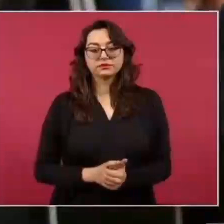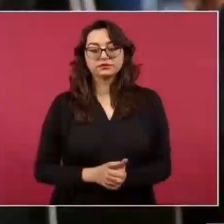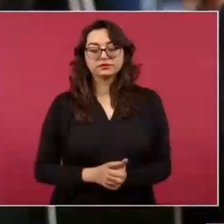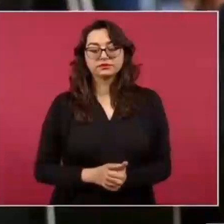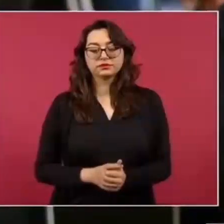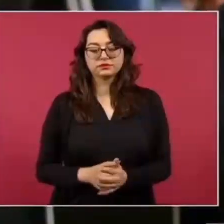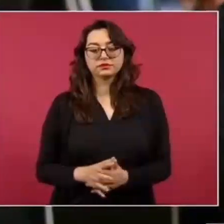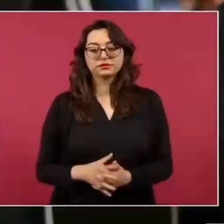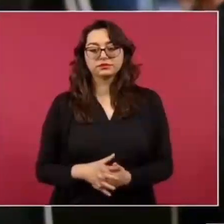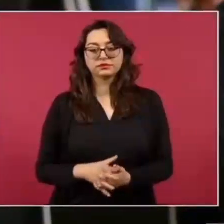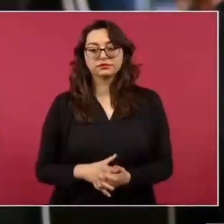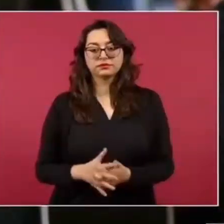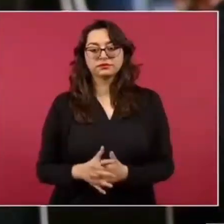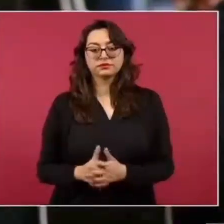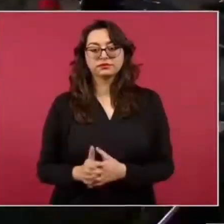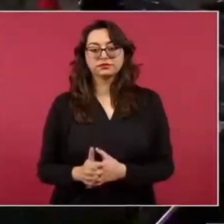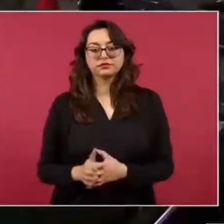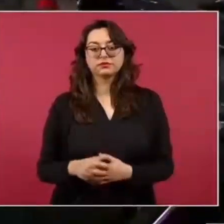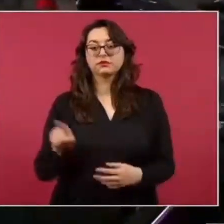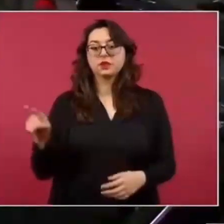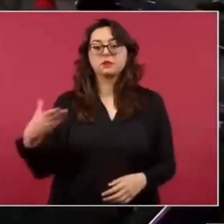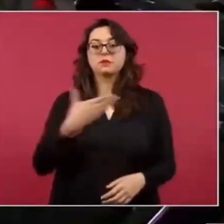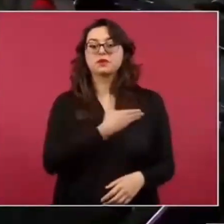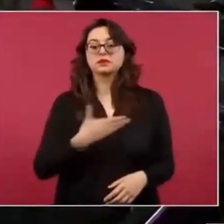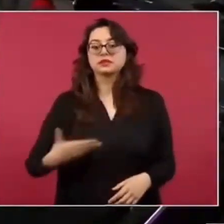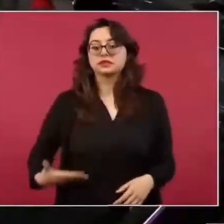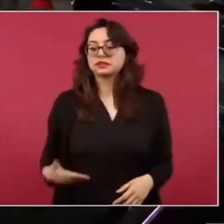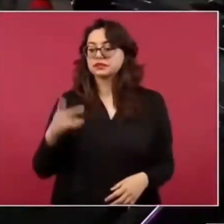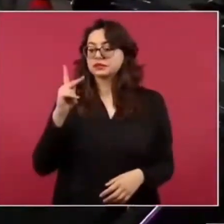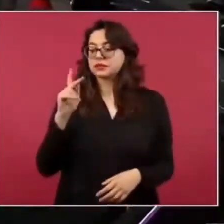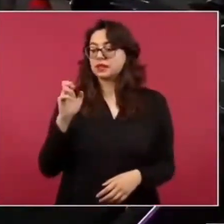El presidente Petro es un gran presidente.